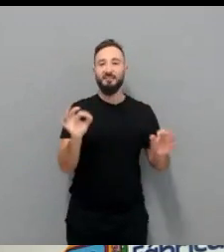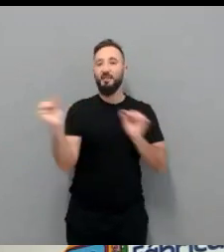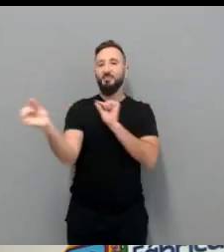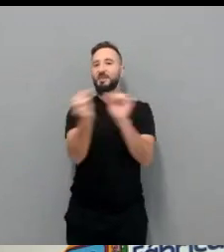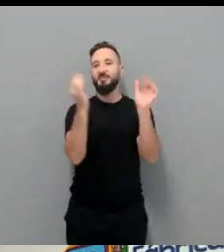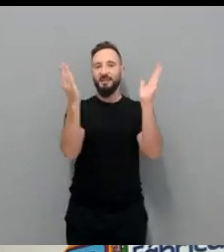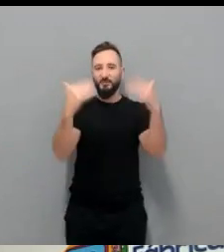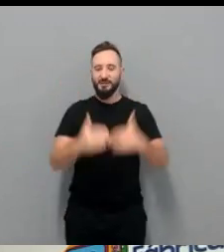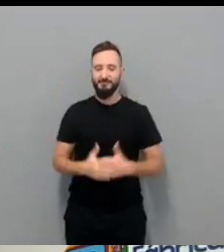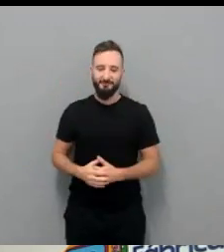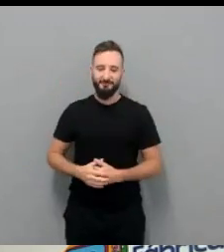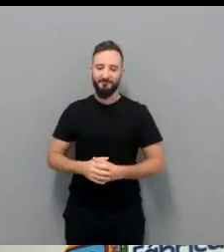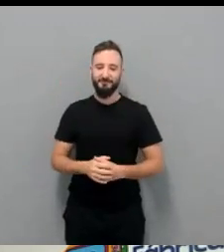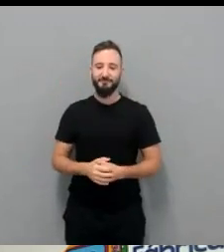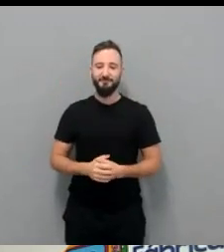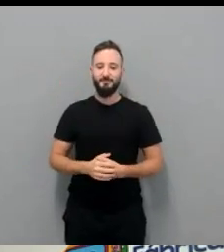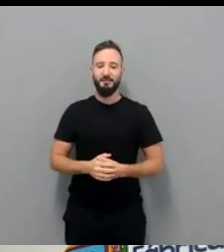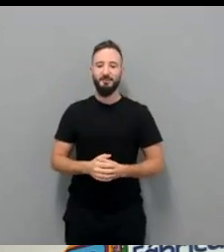tampoco.